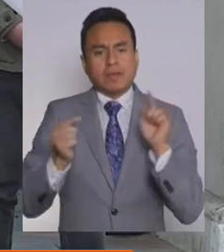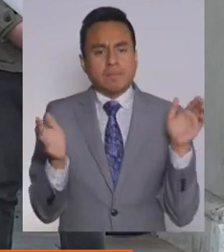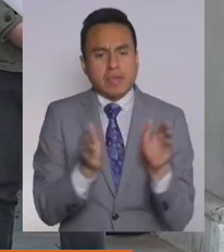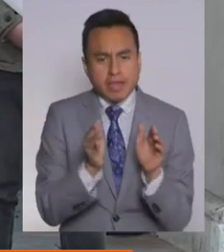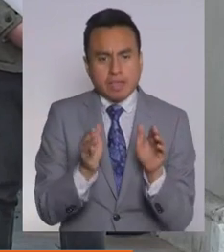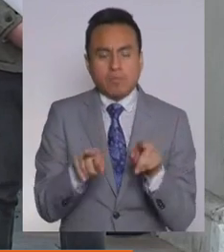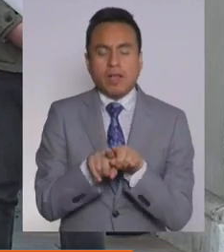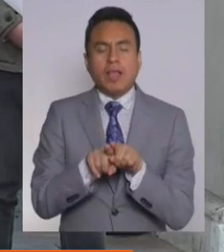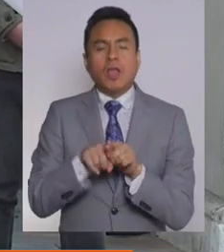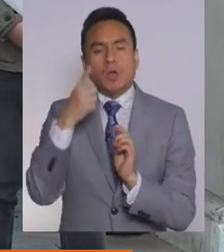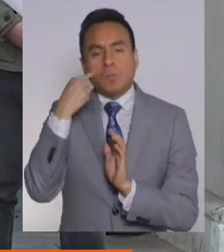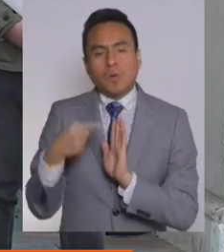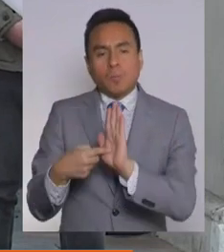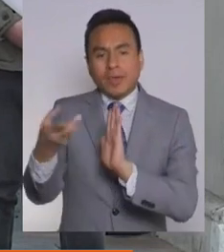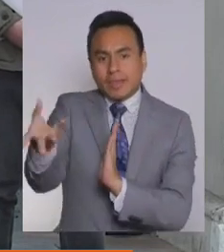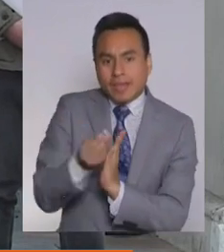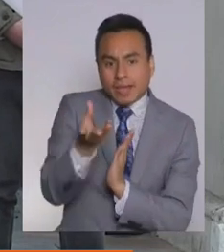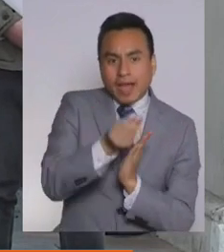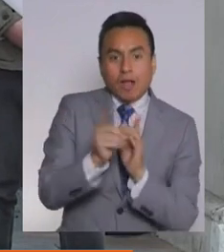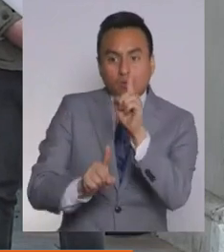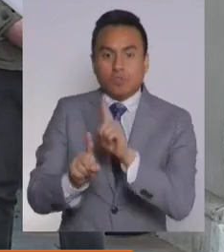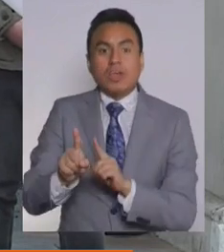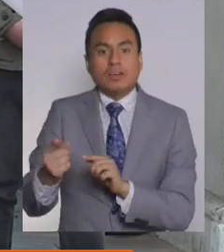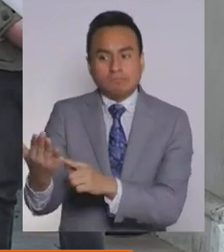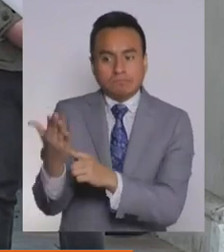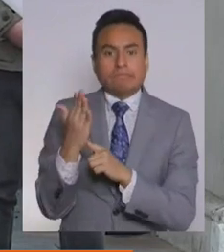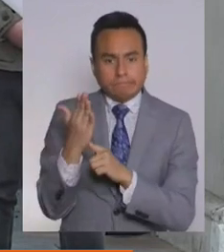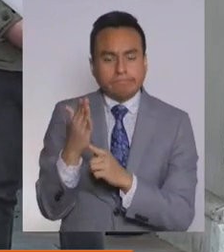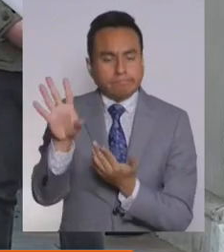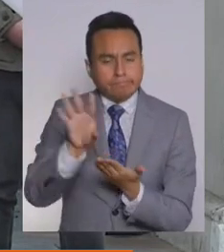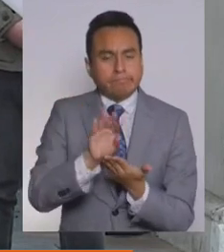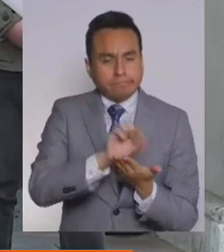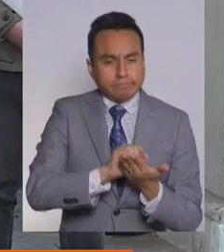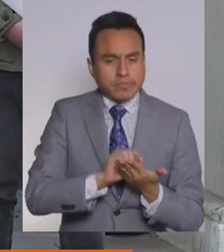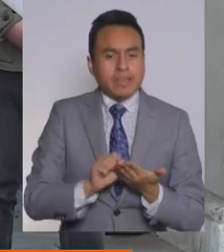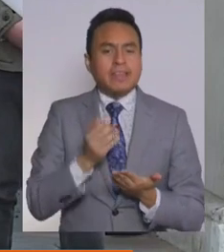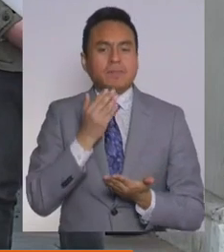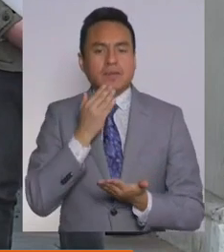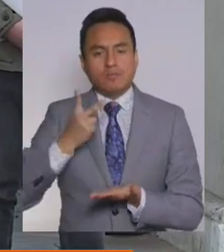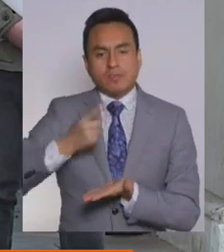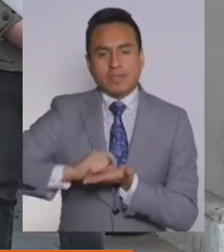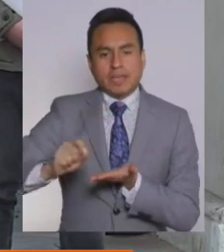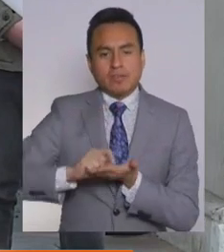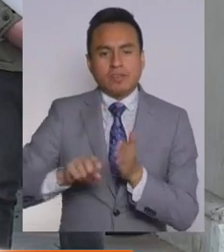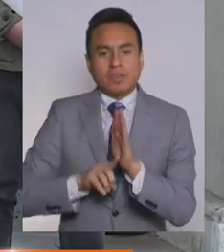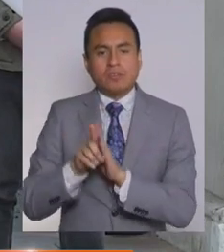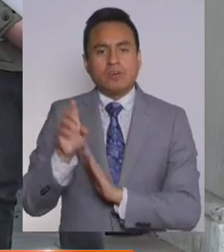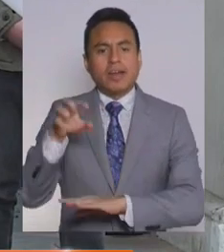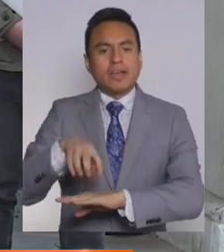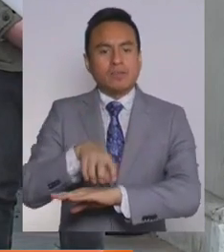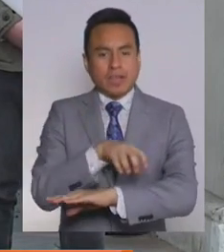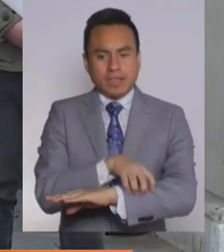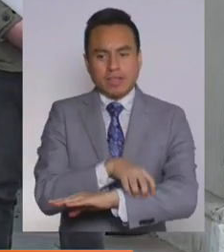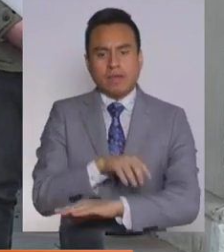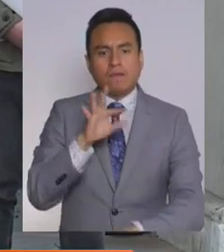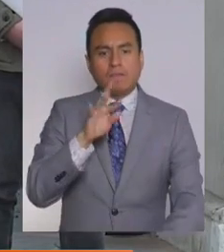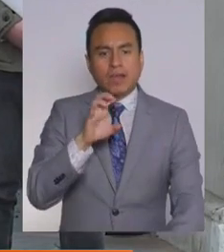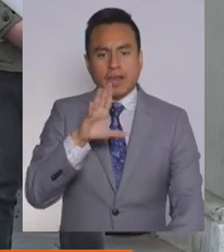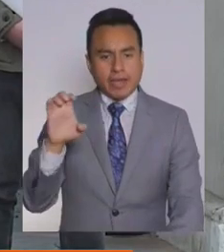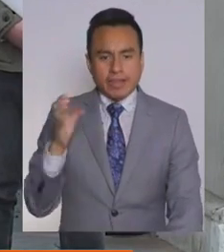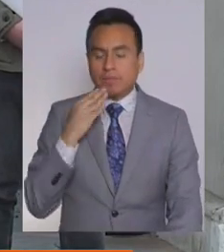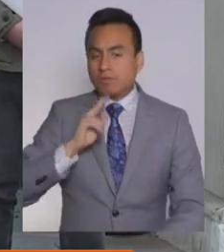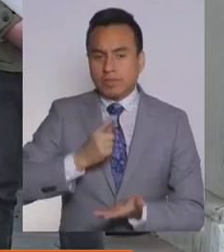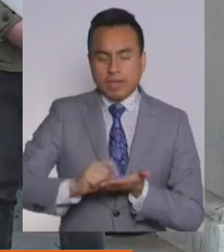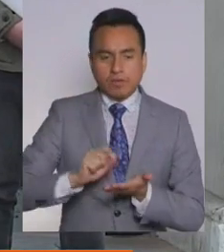ir recogiendo las propuestas que los propios alcaldes nos han señalado, y por eso nos ha acompañado el subsecretario de Desarrollo Regional, don Juanma Ferrer, y también